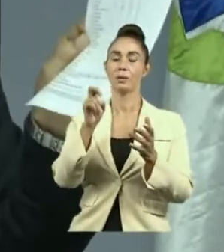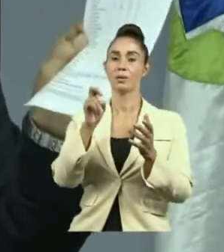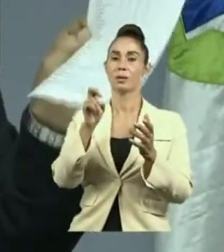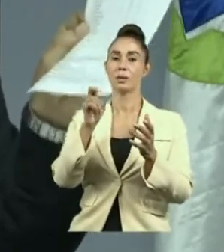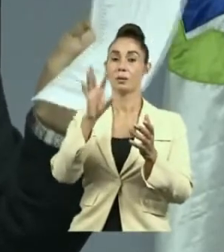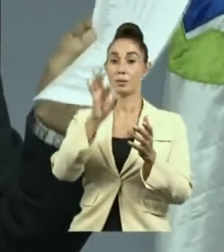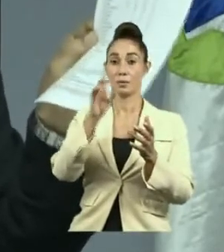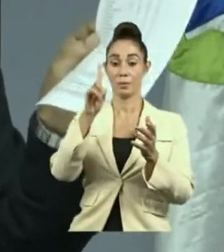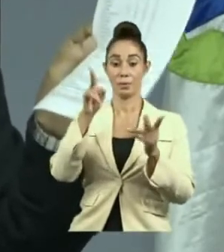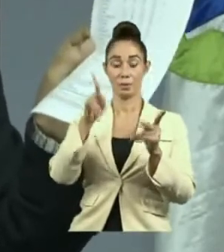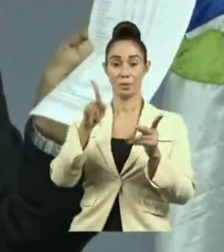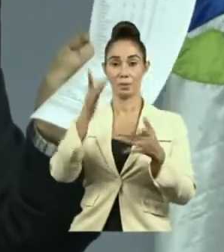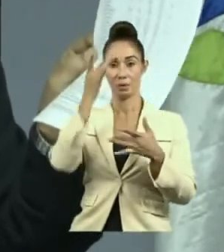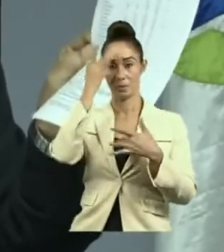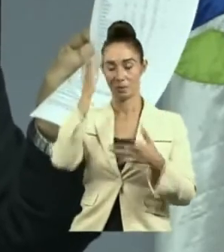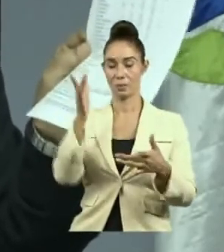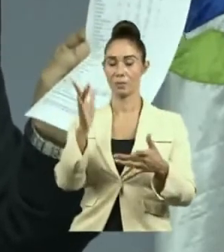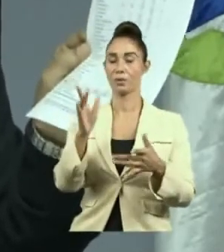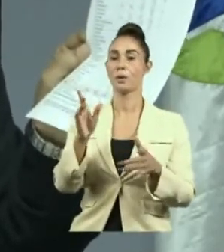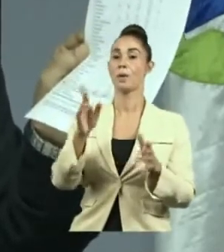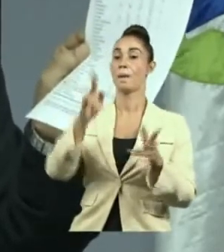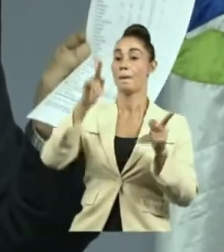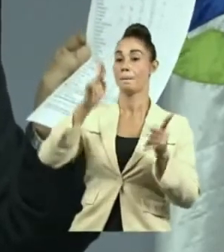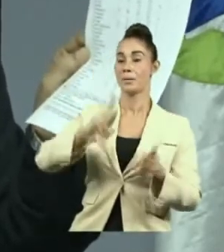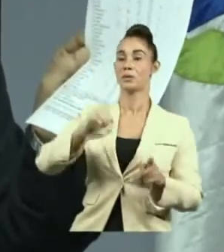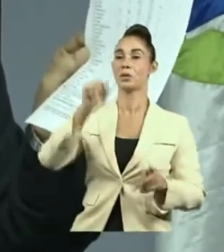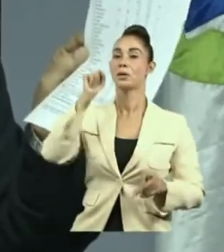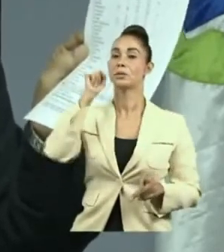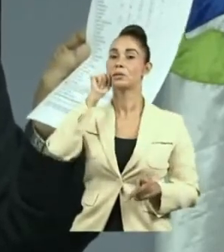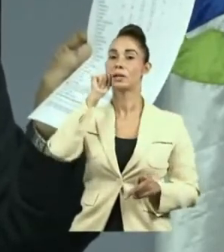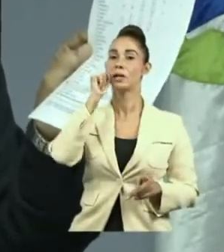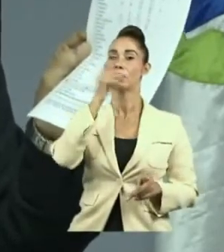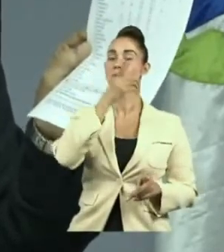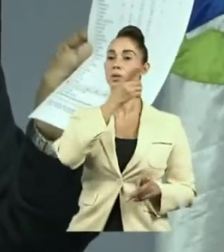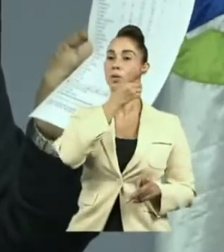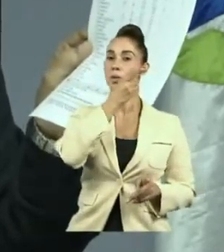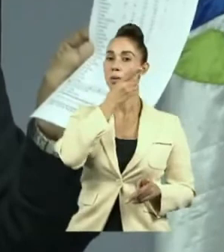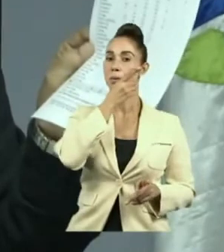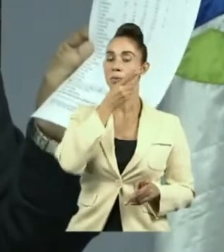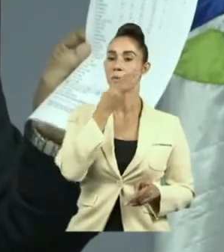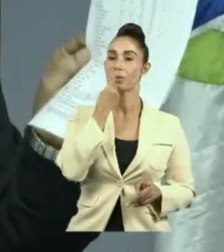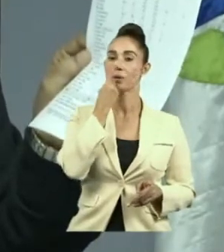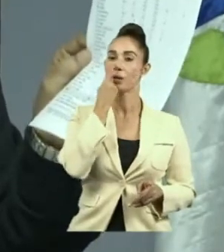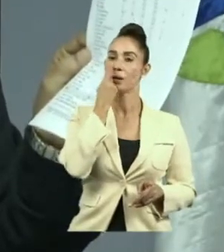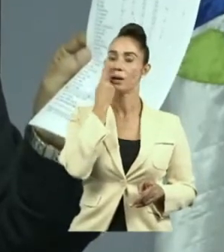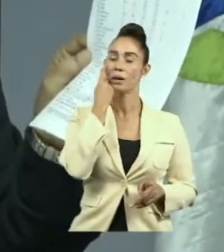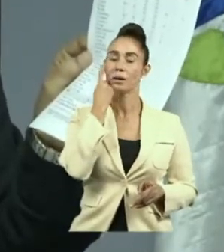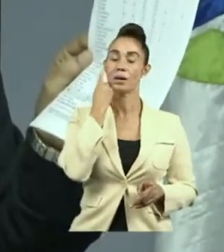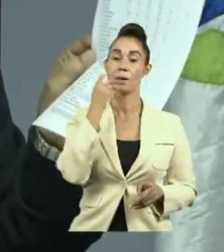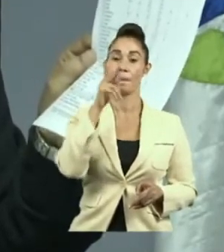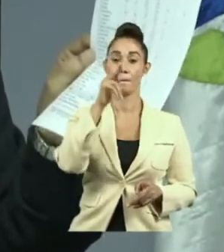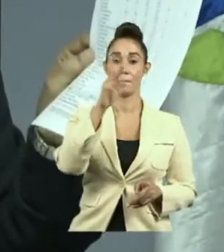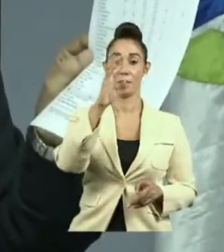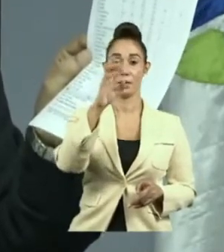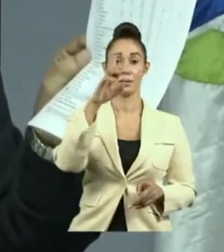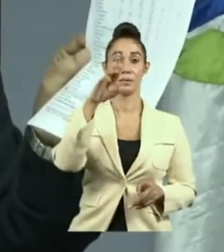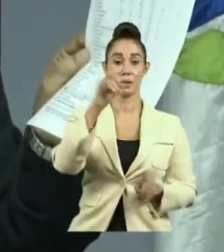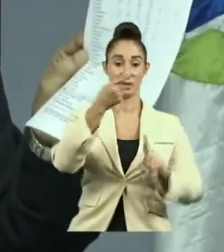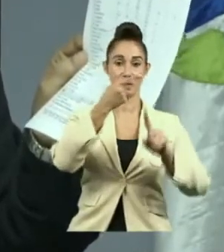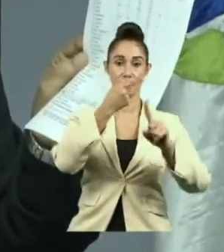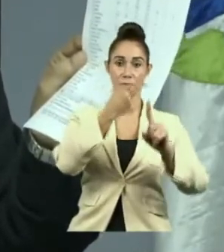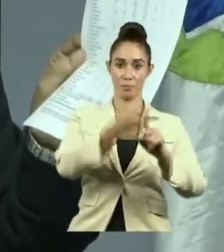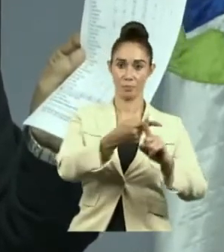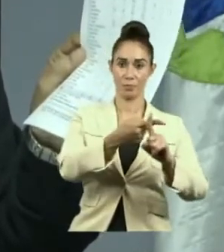son personas de la provincia santo domingo a los cuales se le ha practicado el psr de confirmación